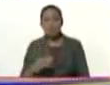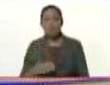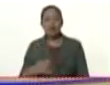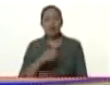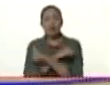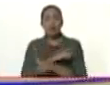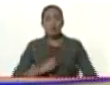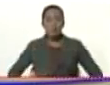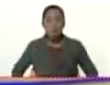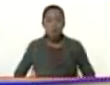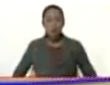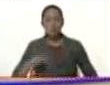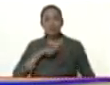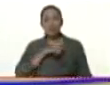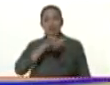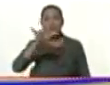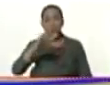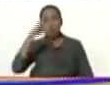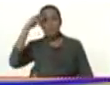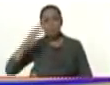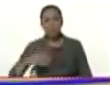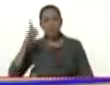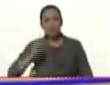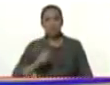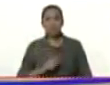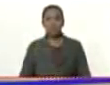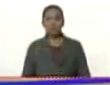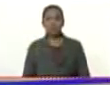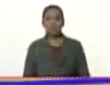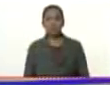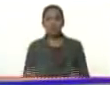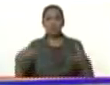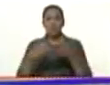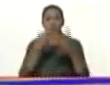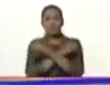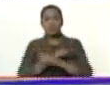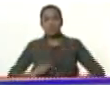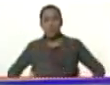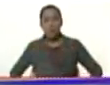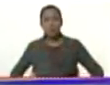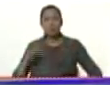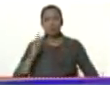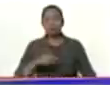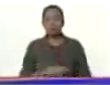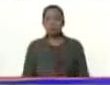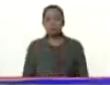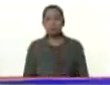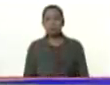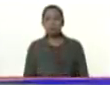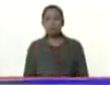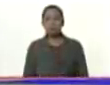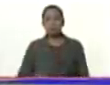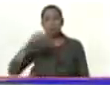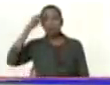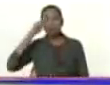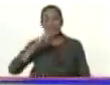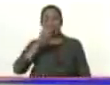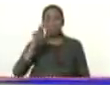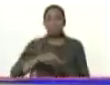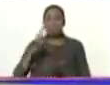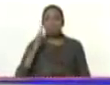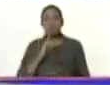armada, la aviación militar, la Guardia Nacional Bolivariana y la Milicia